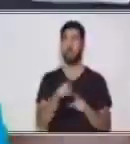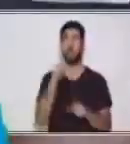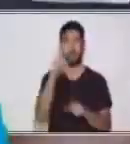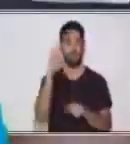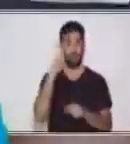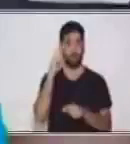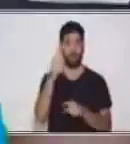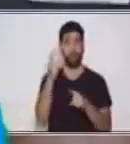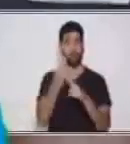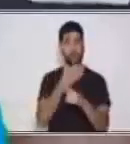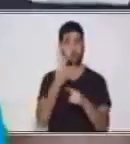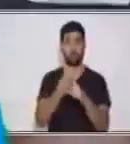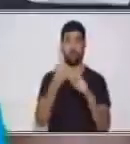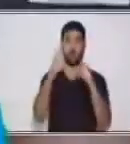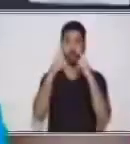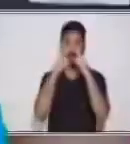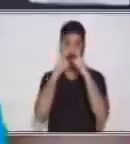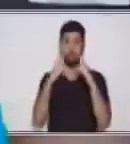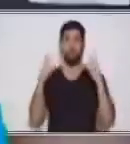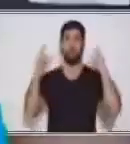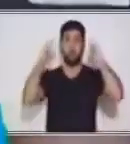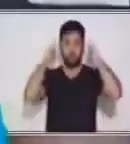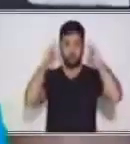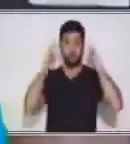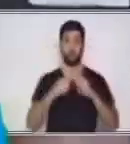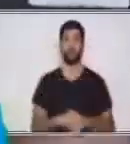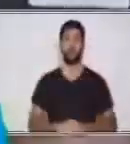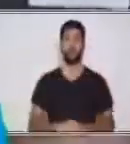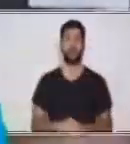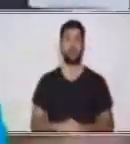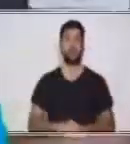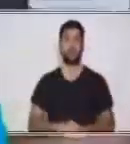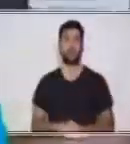siempre el uso de nuestra mascarilla.